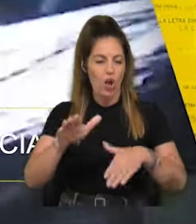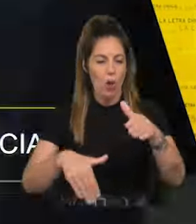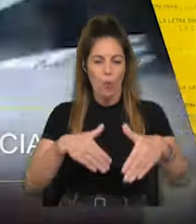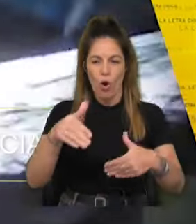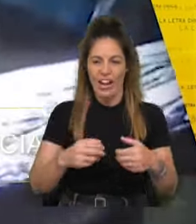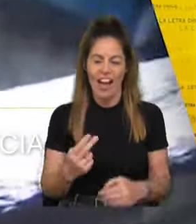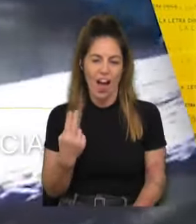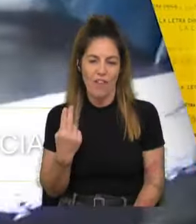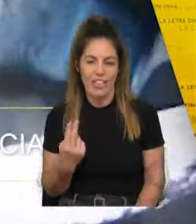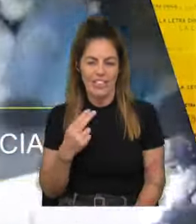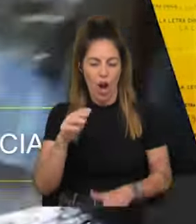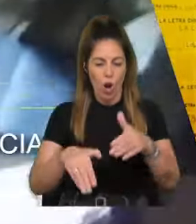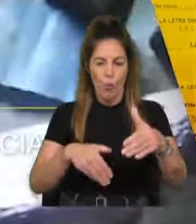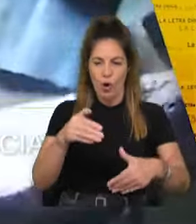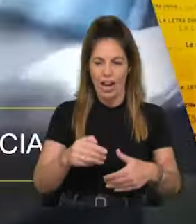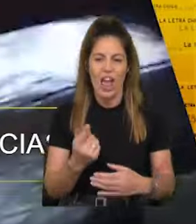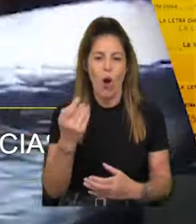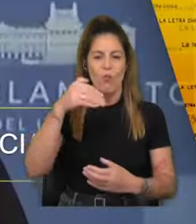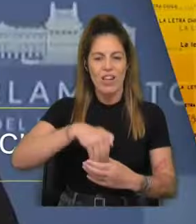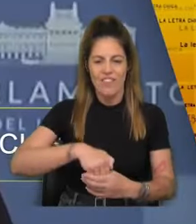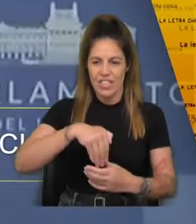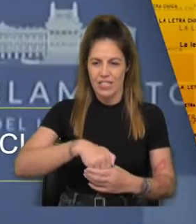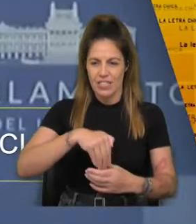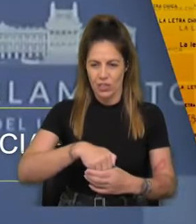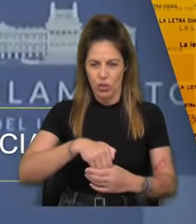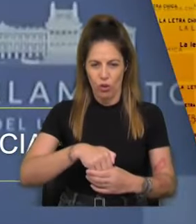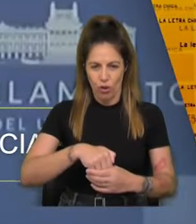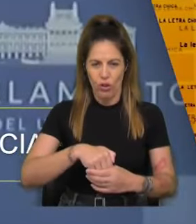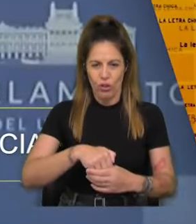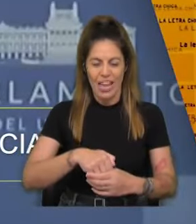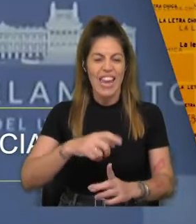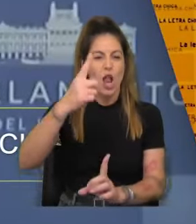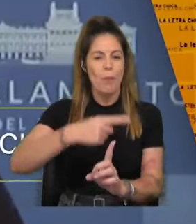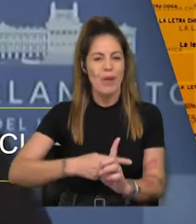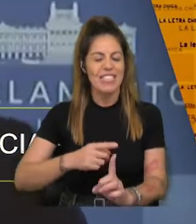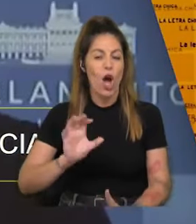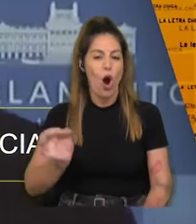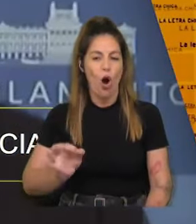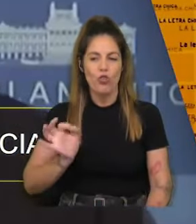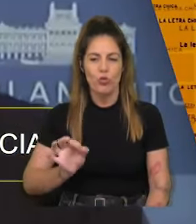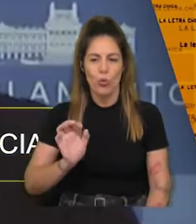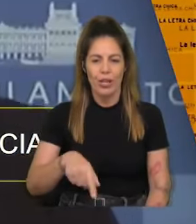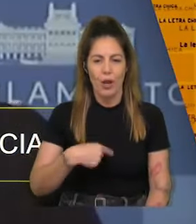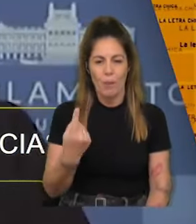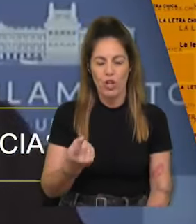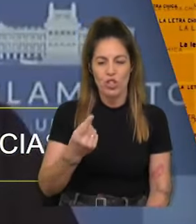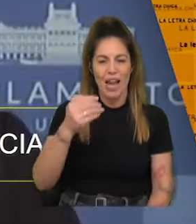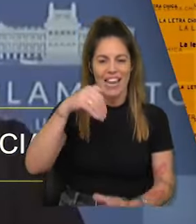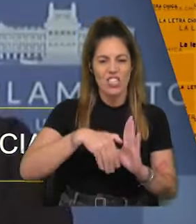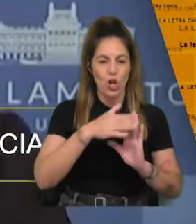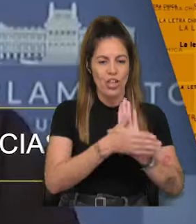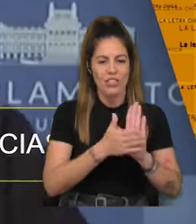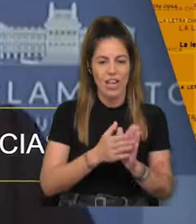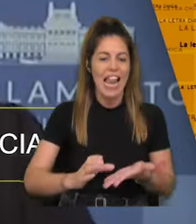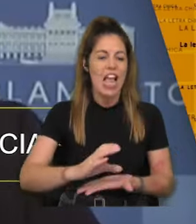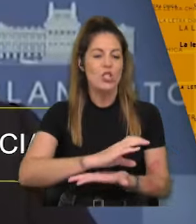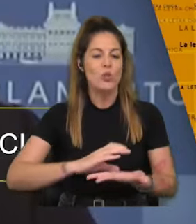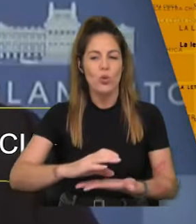estará habilitada para convocar a un plebiscito en el mes de octubre en la próxima elección nacional y será la